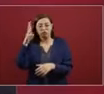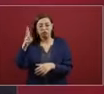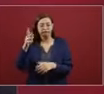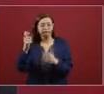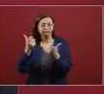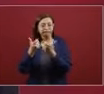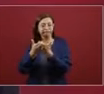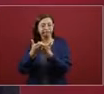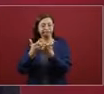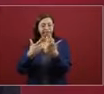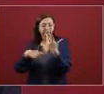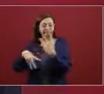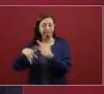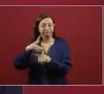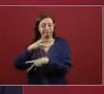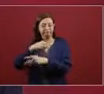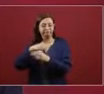vamos a tener